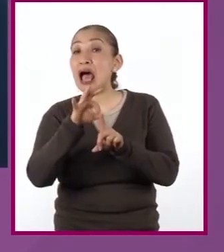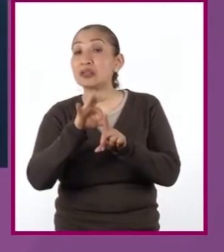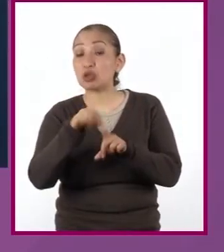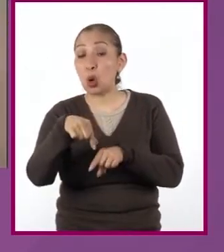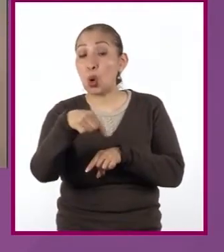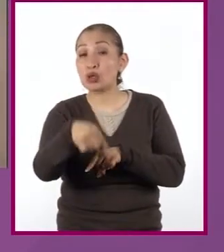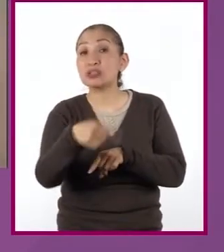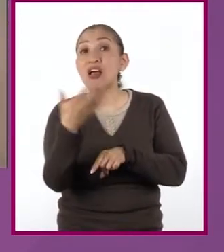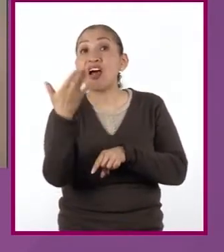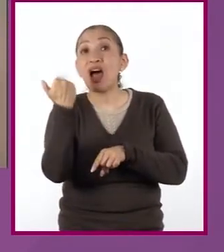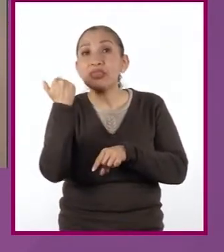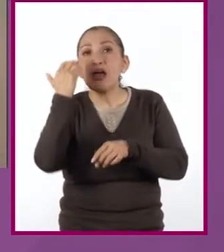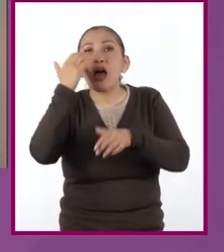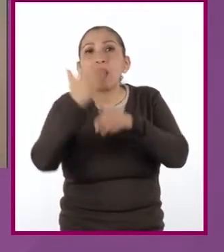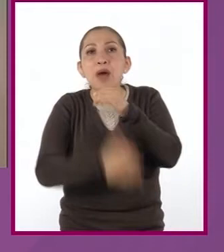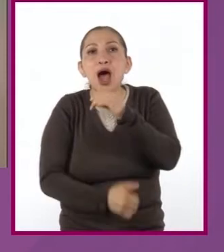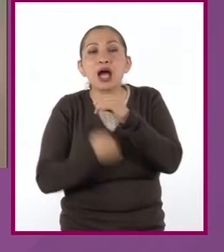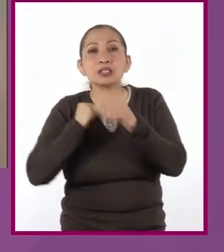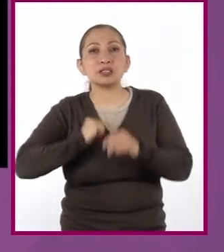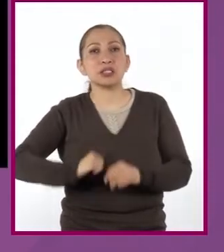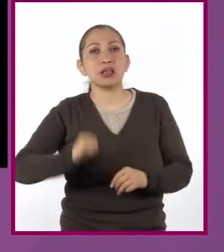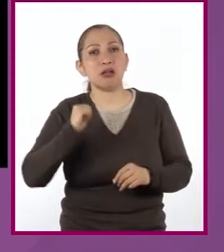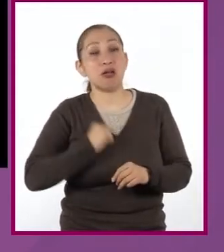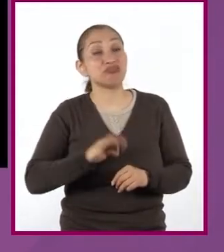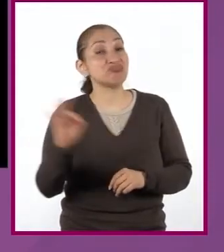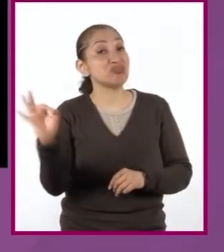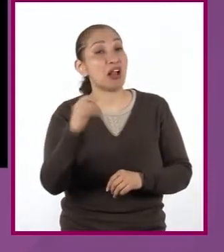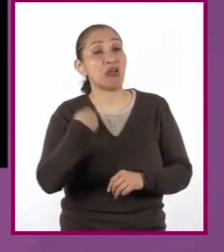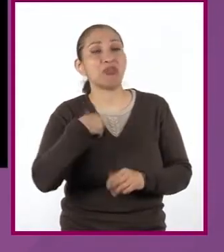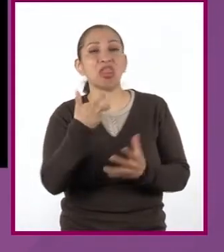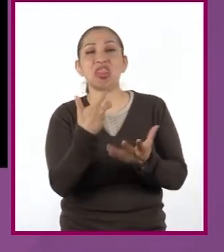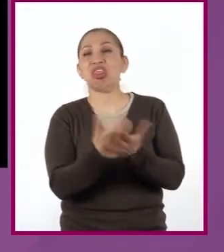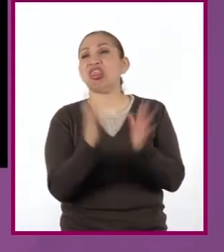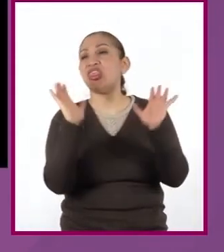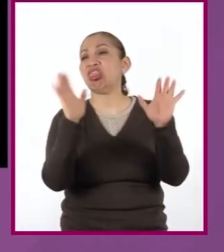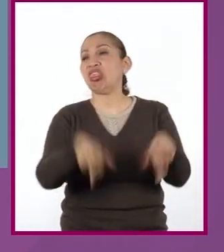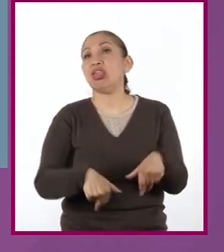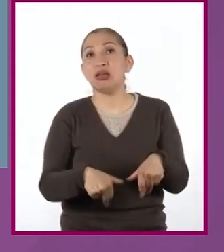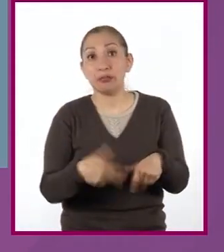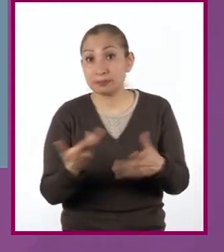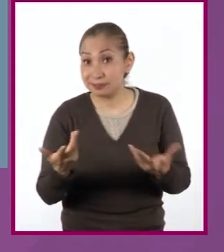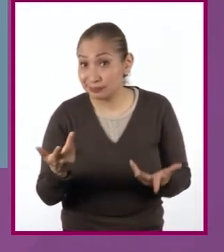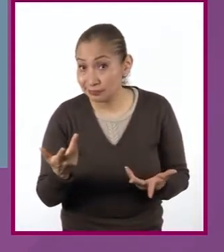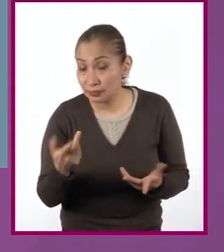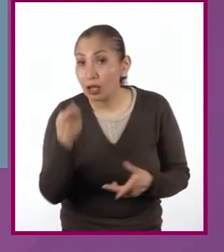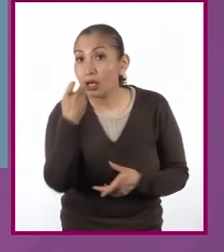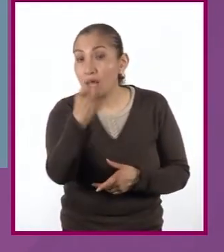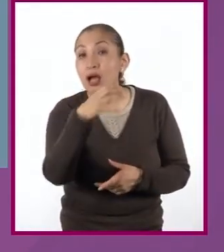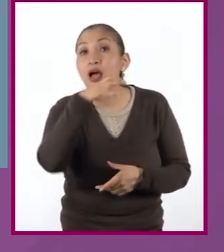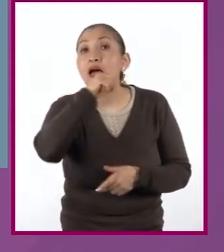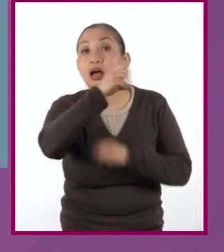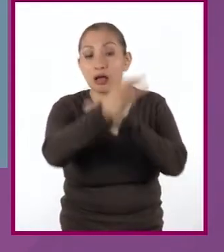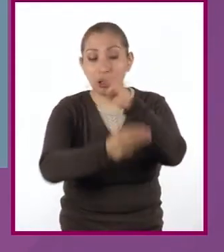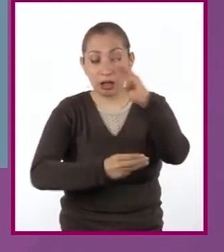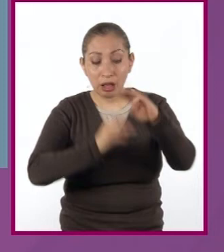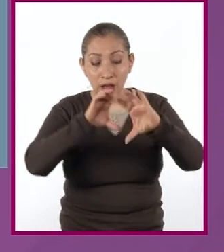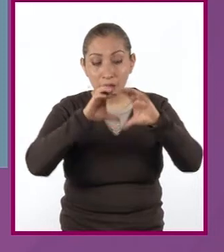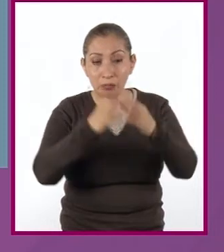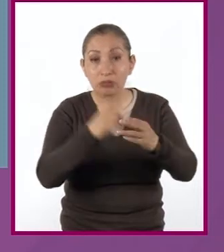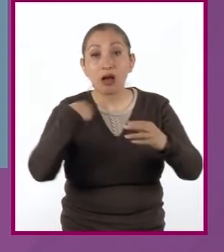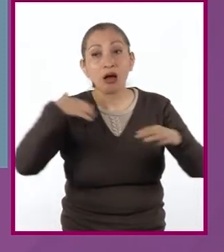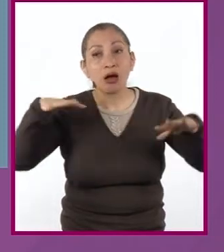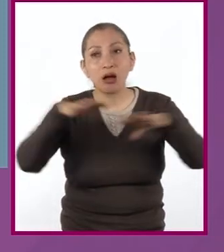centígrados antes de terminar este siglo, si no hacemos nada para frenarlo. Debido al calentamiento global, se